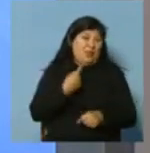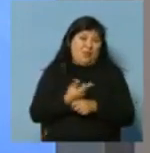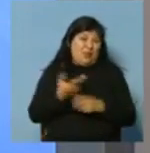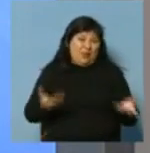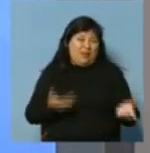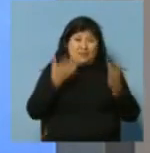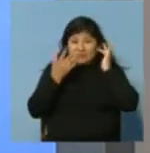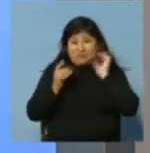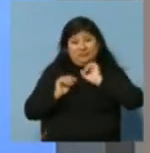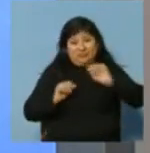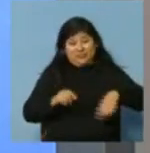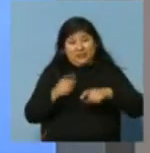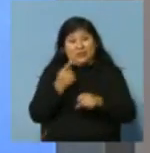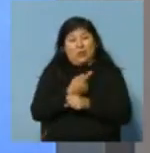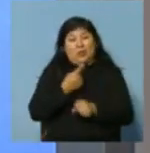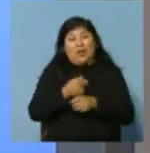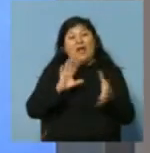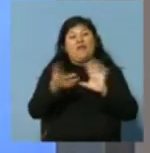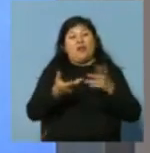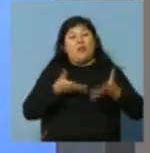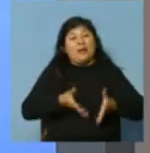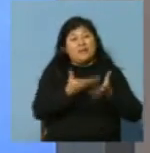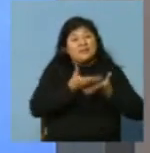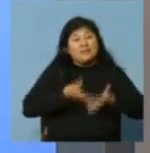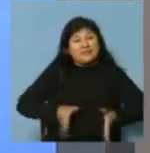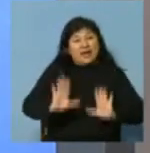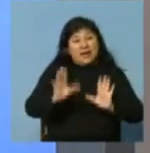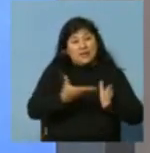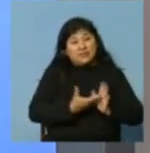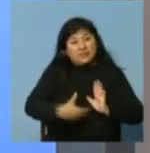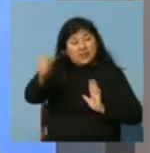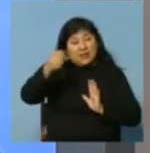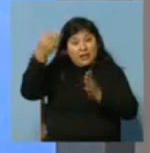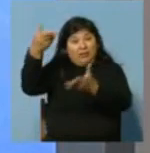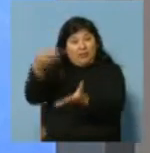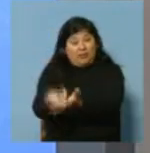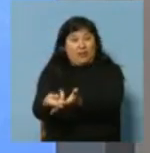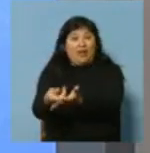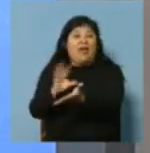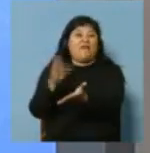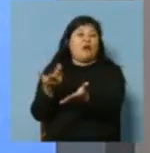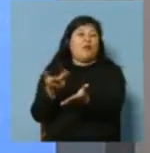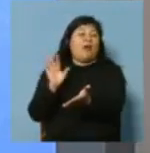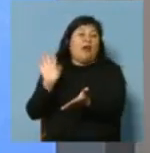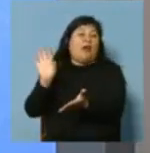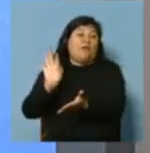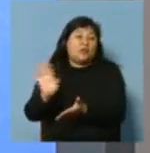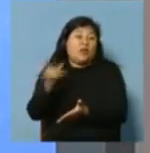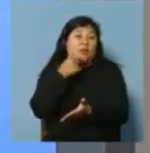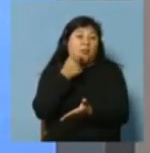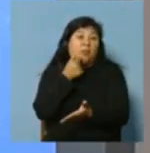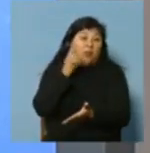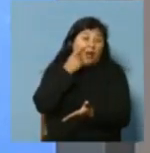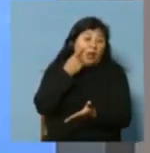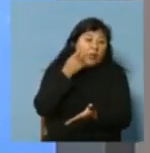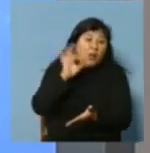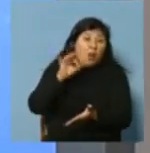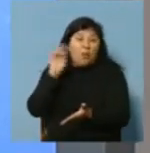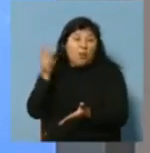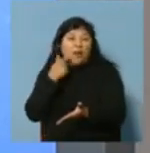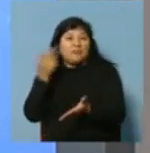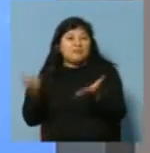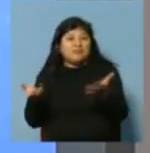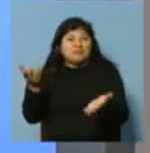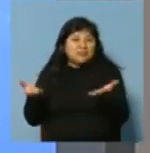estado implicaría condenar a muerte a este chiquito fuera de la manzana madre ya no estamos hablando en aborto se entiende porque nace y muere